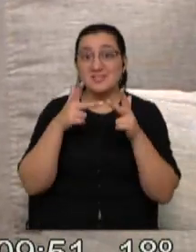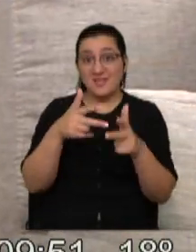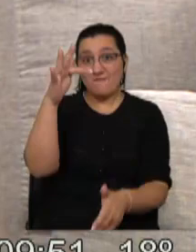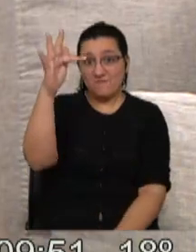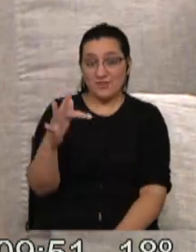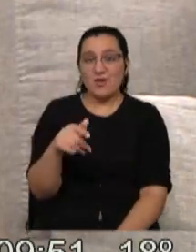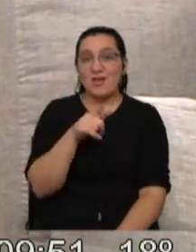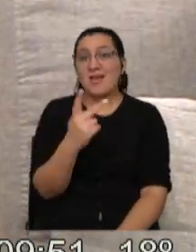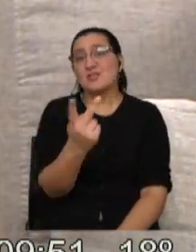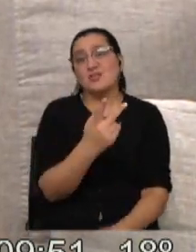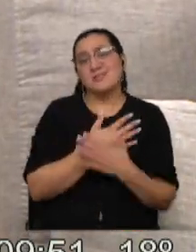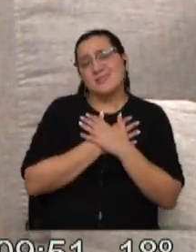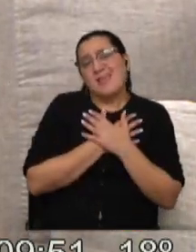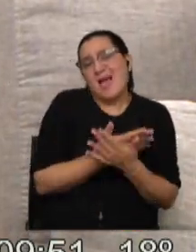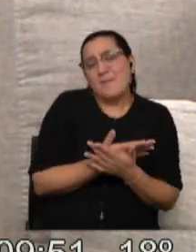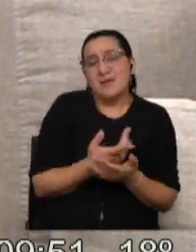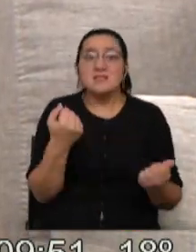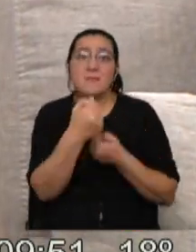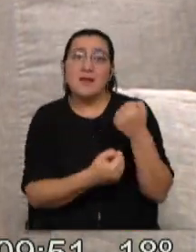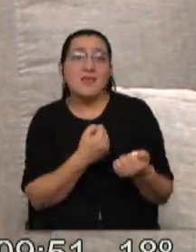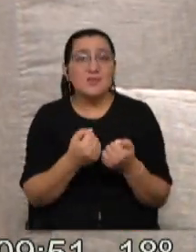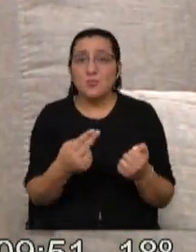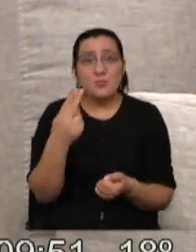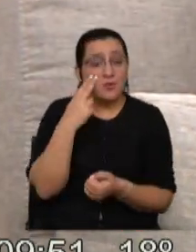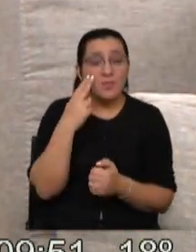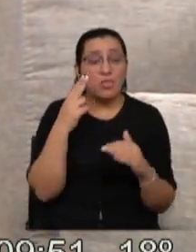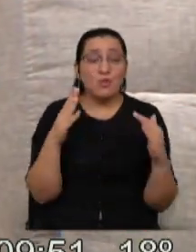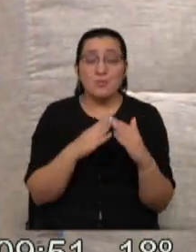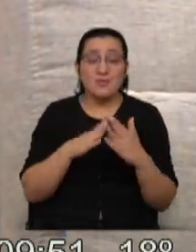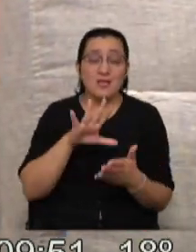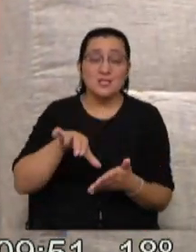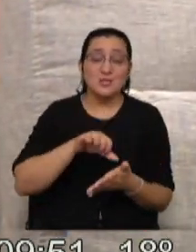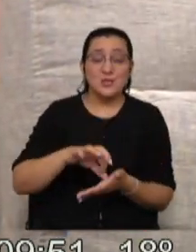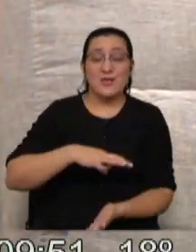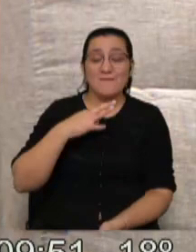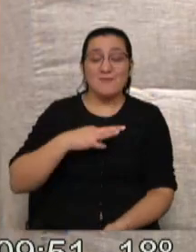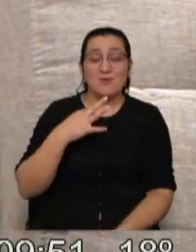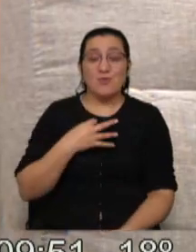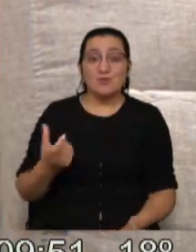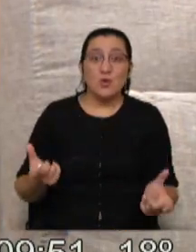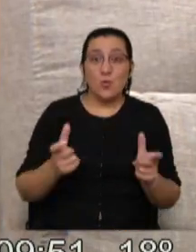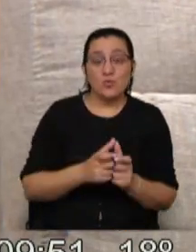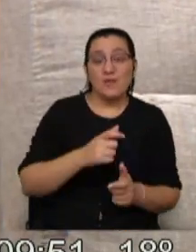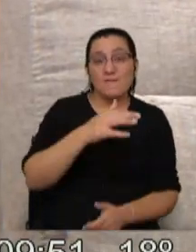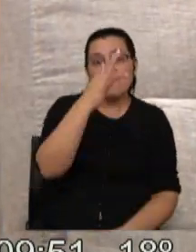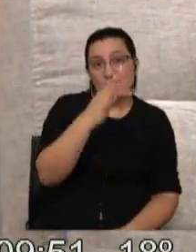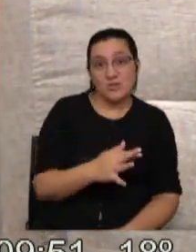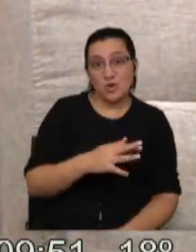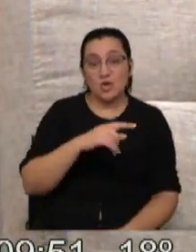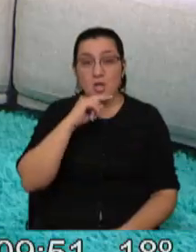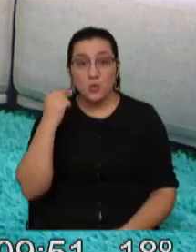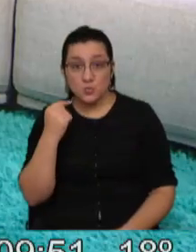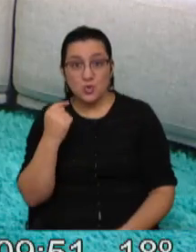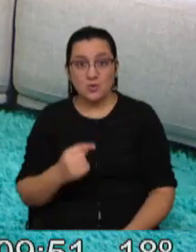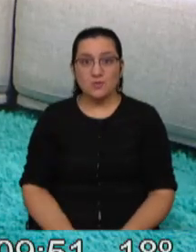Fito, ellos se aman, se pelean, son los problemas domésticos que tenemos acá en Ciudad Viva cada vez que se juntan Fito, Gali y Russo Siaviaga. Bienvenido,